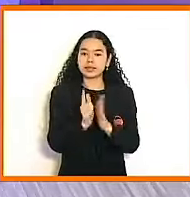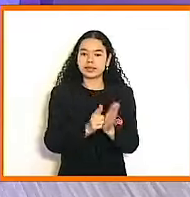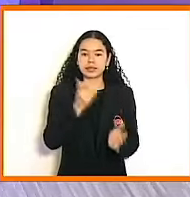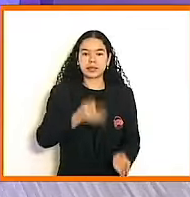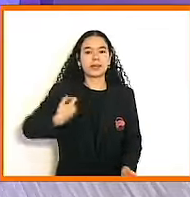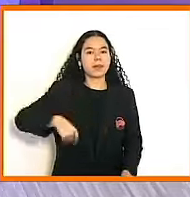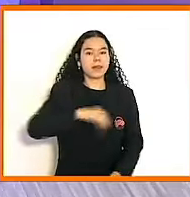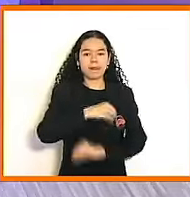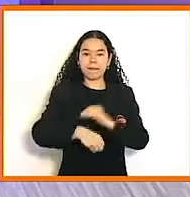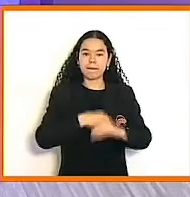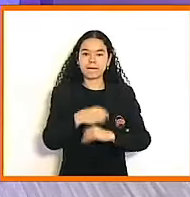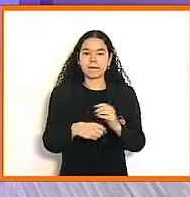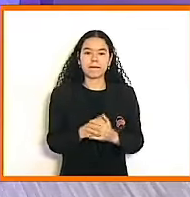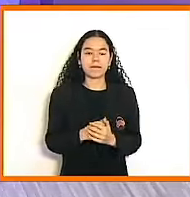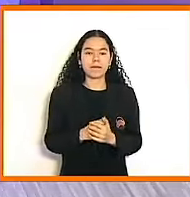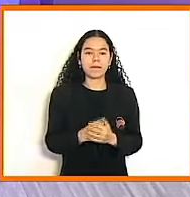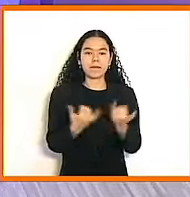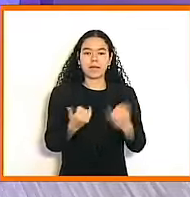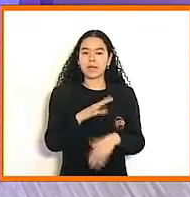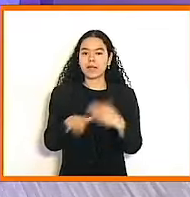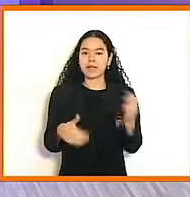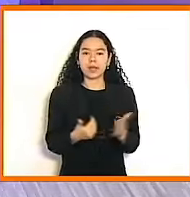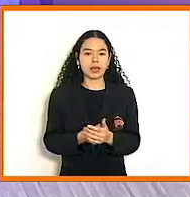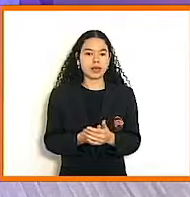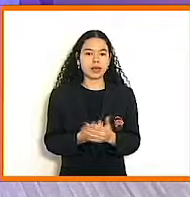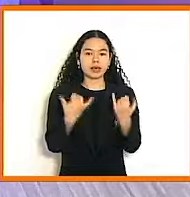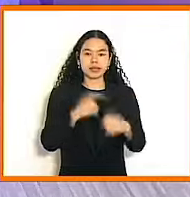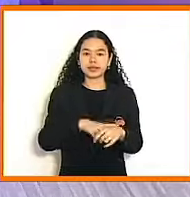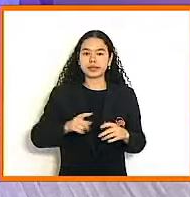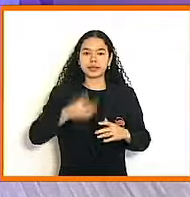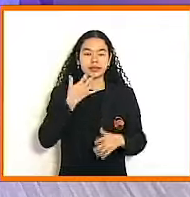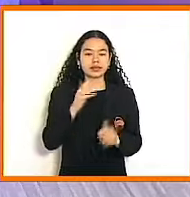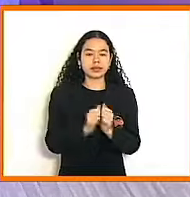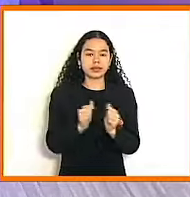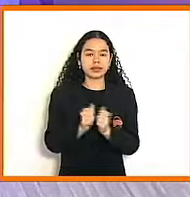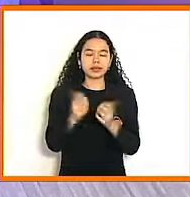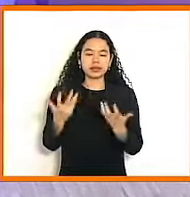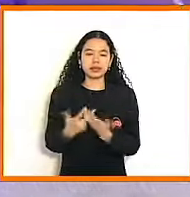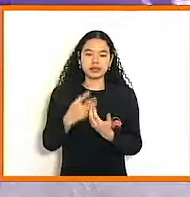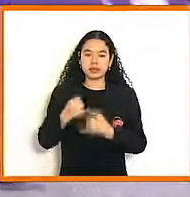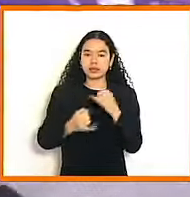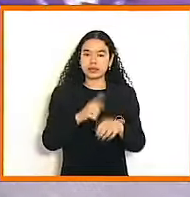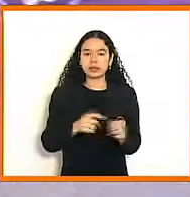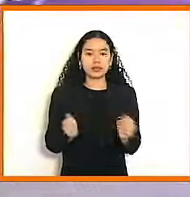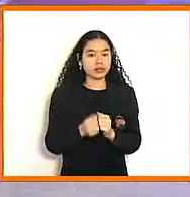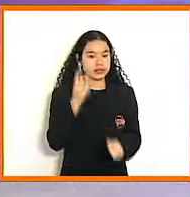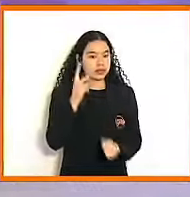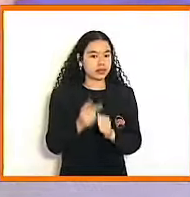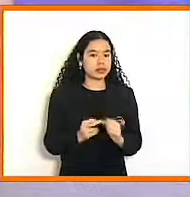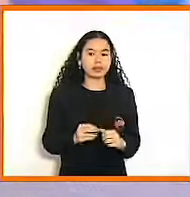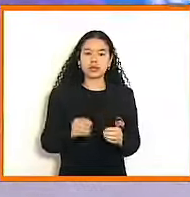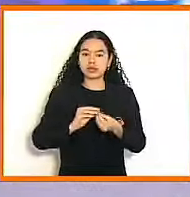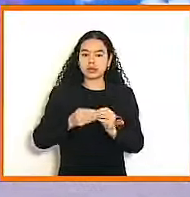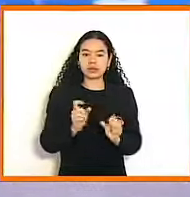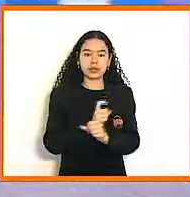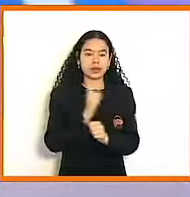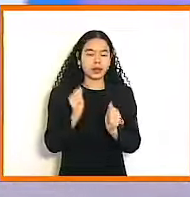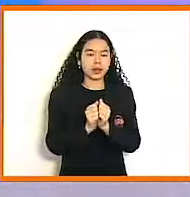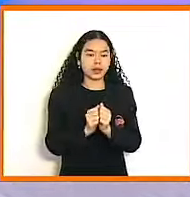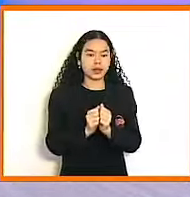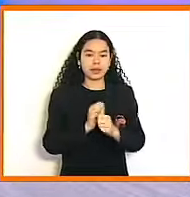legalidad a nuestro sorteo. Ahora sí, Marbella, es momento de darle la suerte a nuestros jugadores, conociendo ese afortunado número ganador